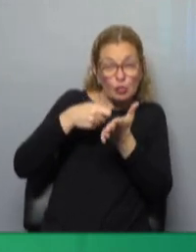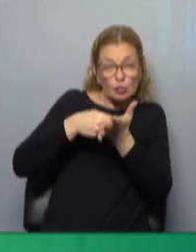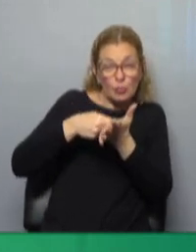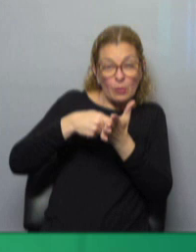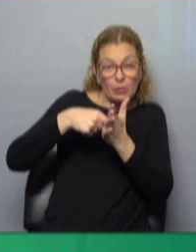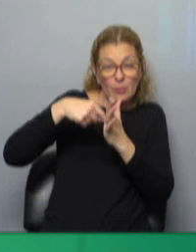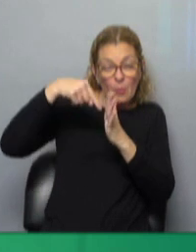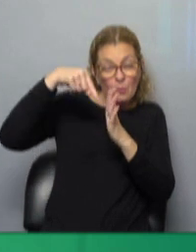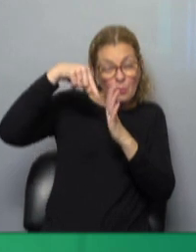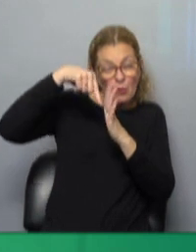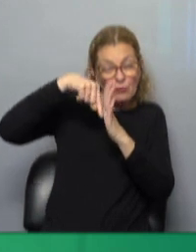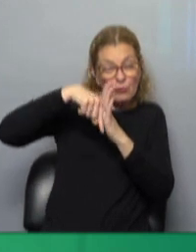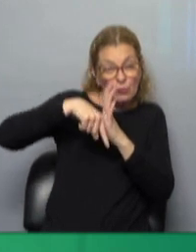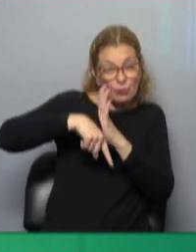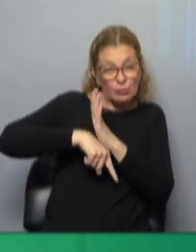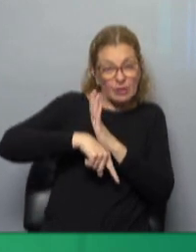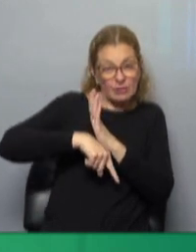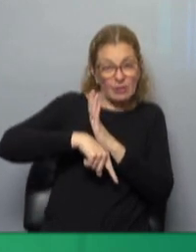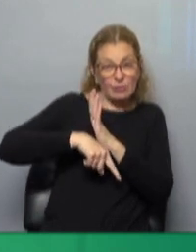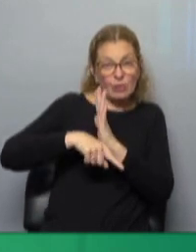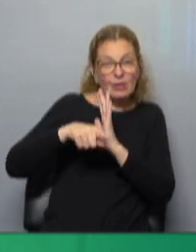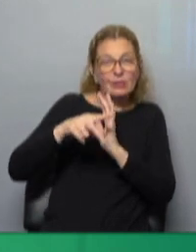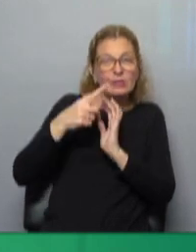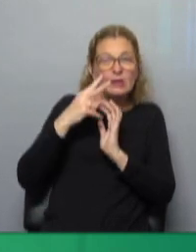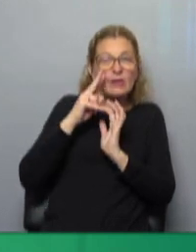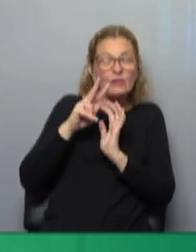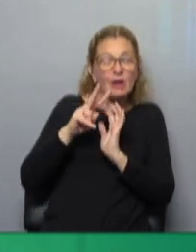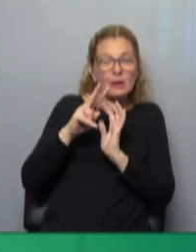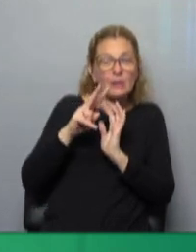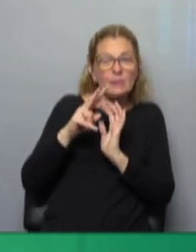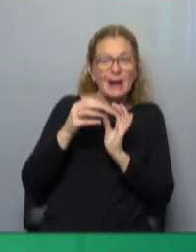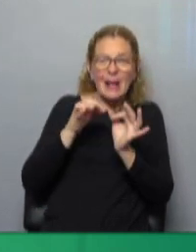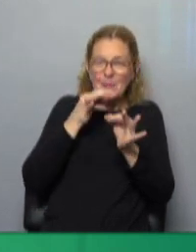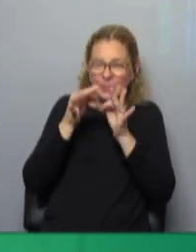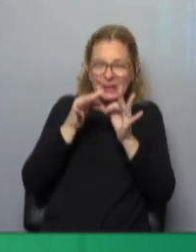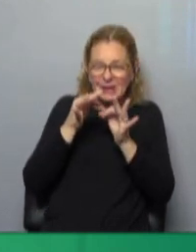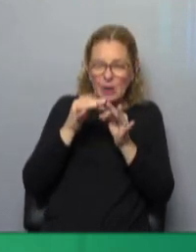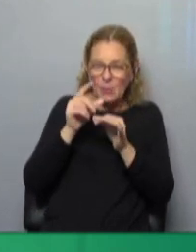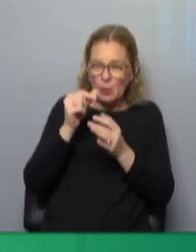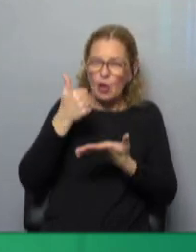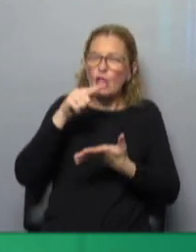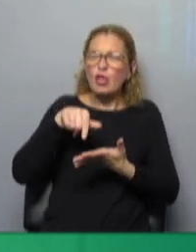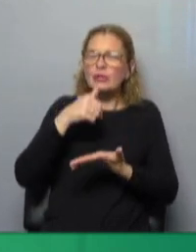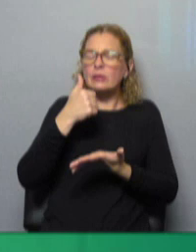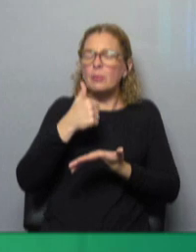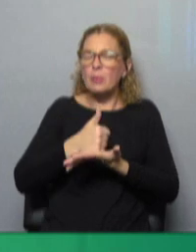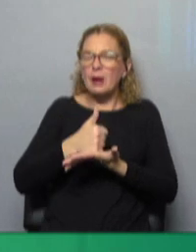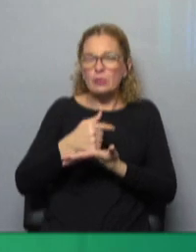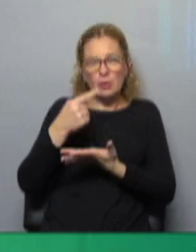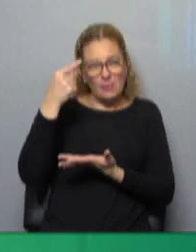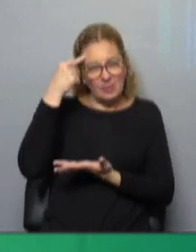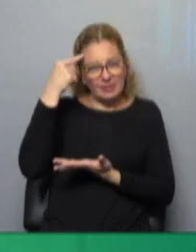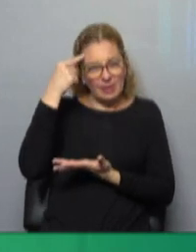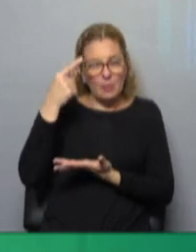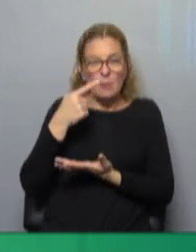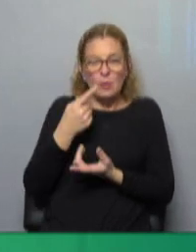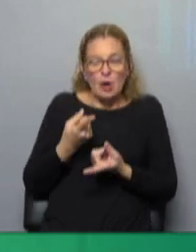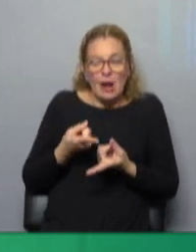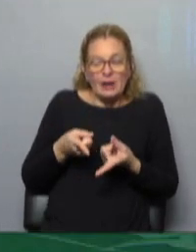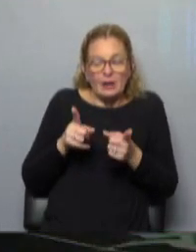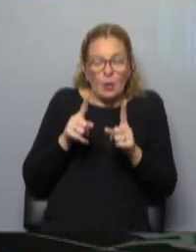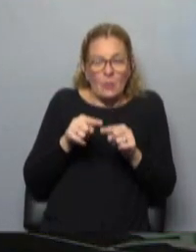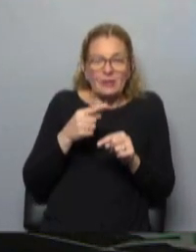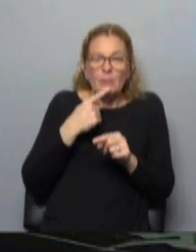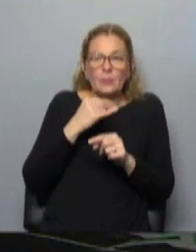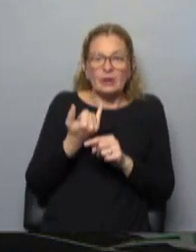profundizando y eso tiene que ver simplemente para tratar de contextualizar o anclar donde estamos parados si tú los pensamos en la recuperación que ha tenido